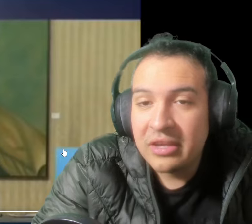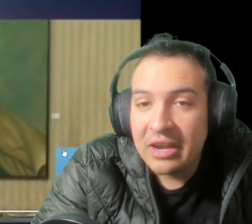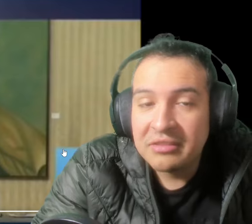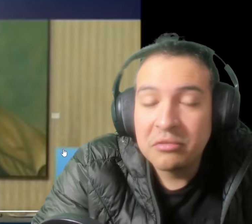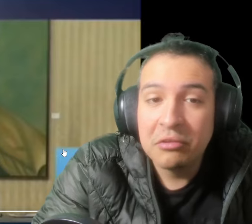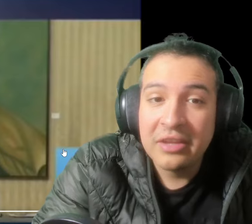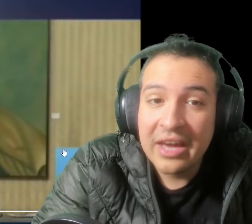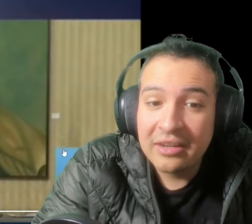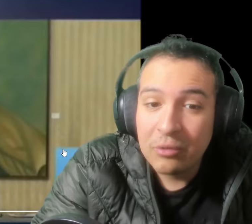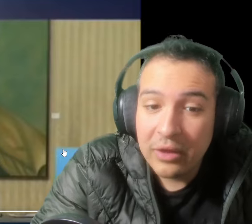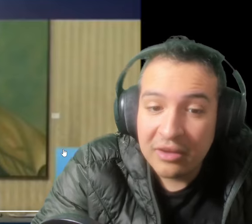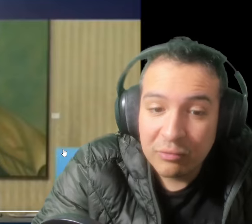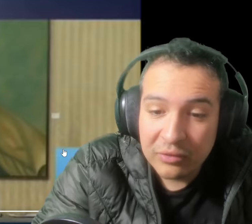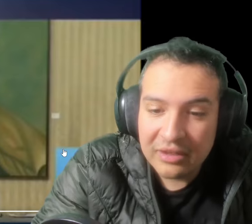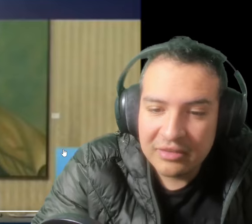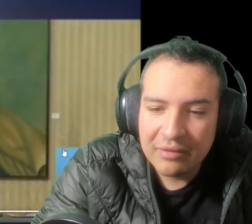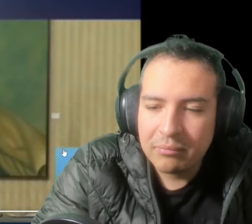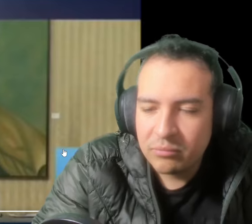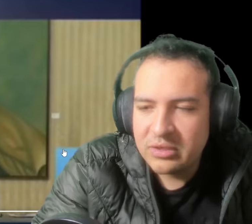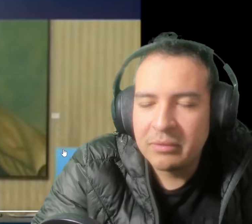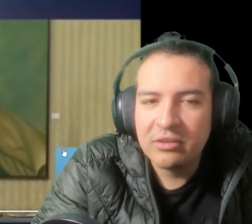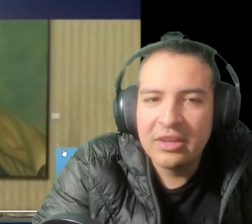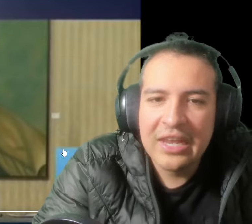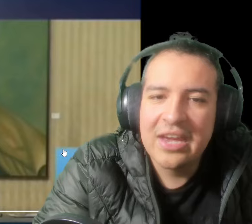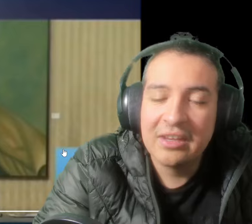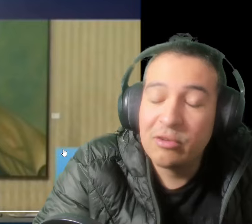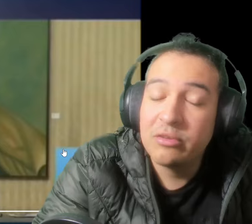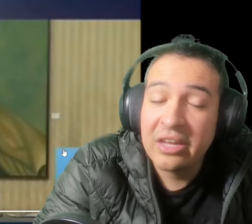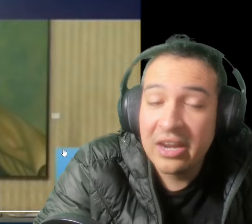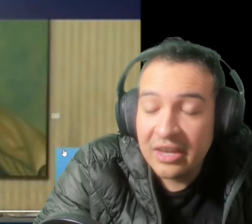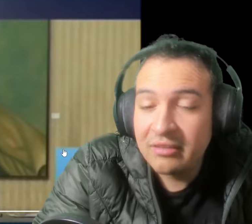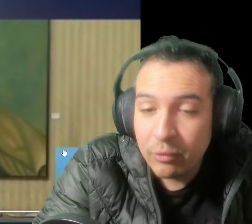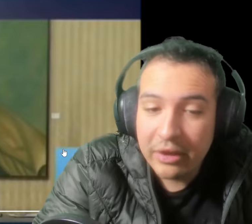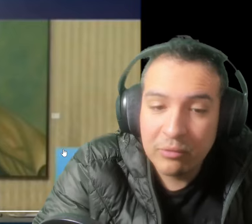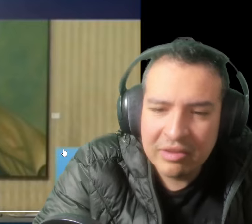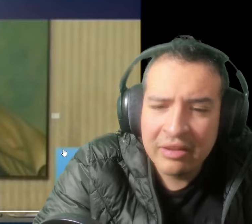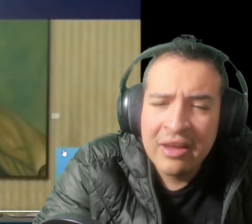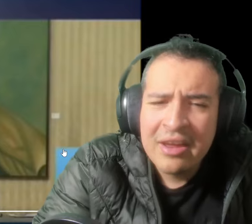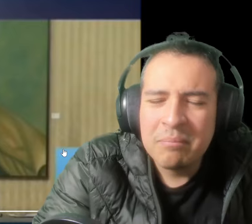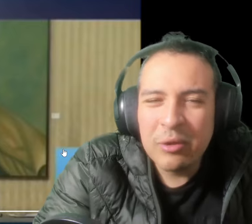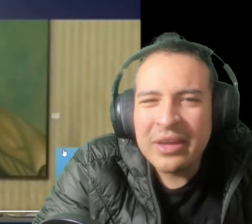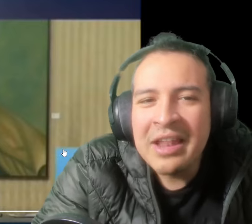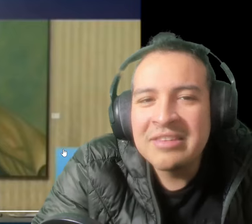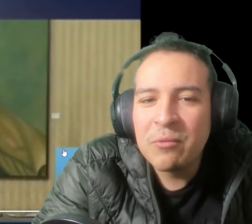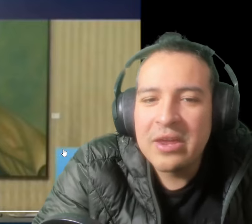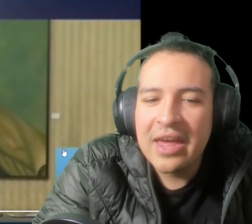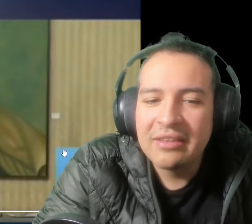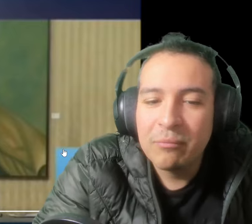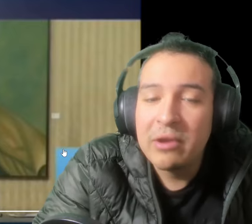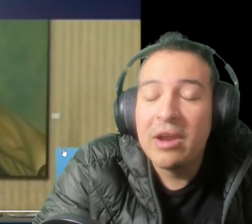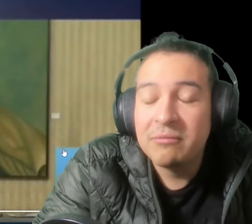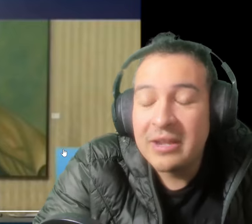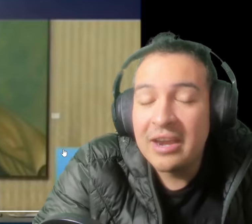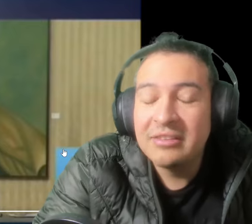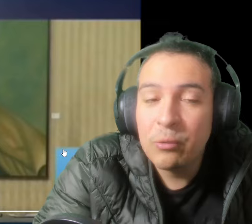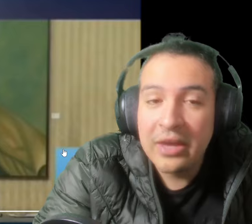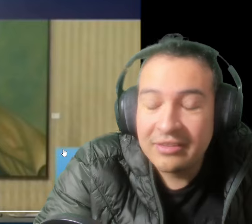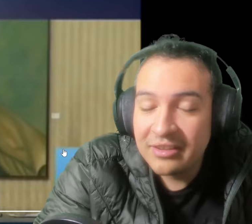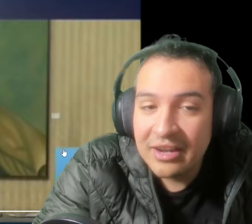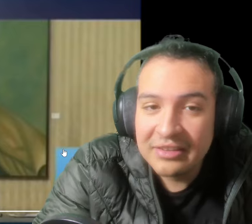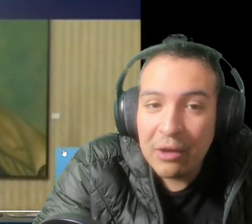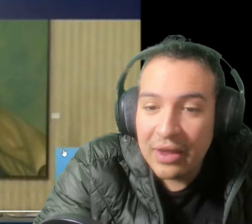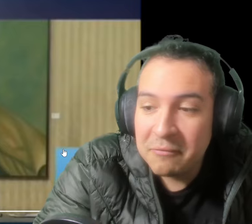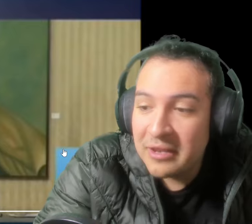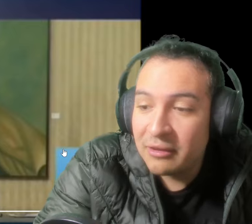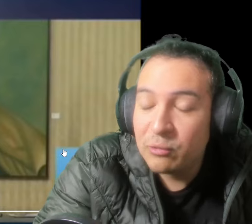todos y el estado solo se encarga de Seguridad y Justicia muchas personas dirían que solo se encargaría de Seguridad y Justicia Pero qué es la seguridad Bueno al final la seguridad